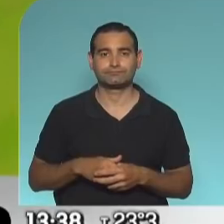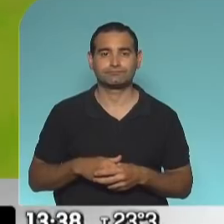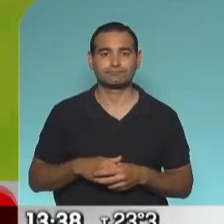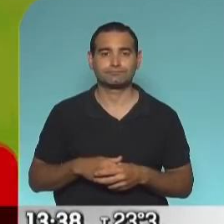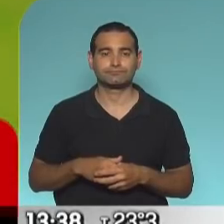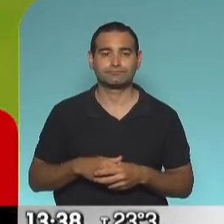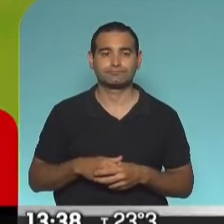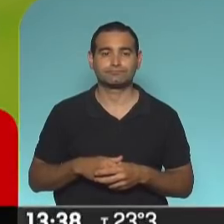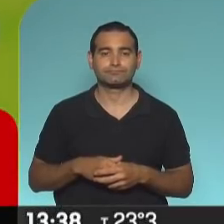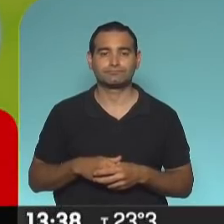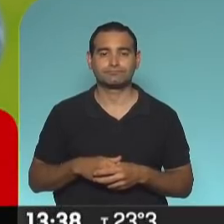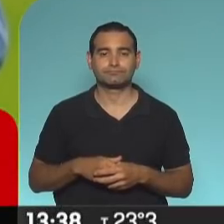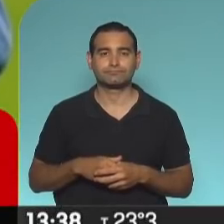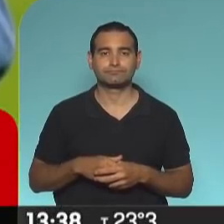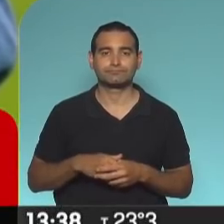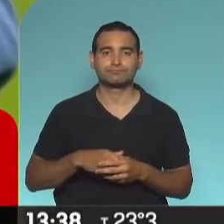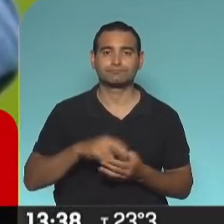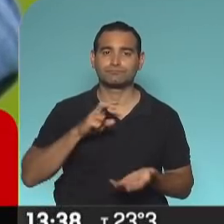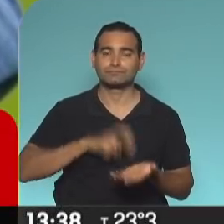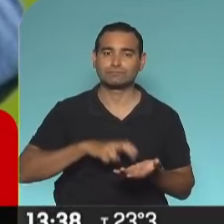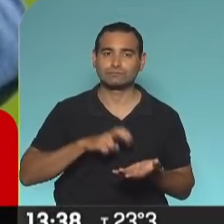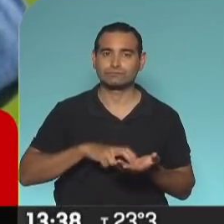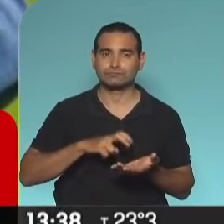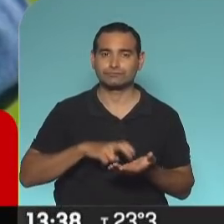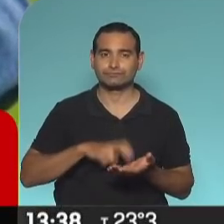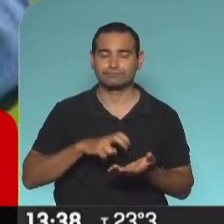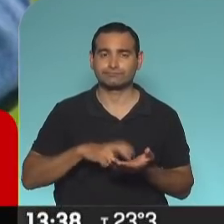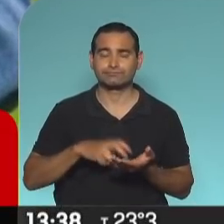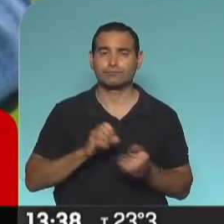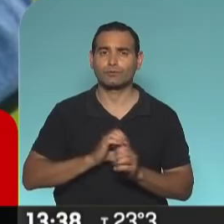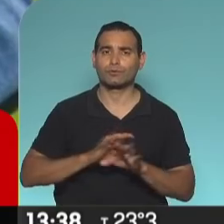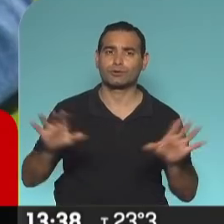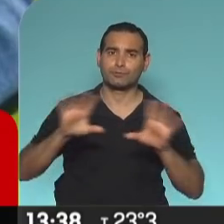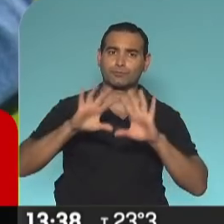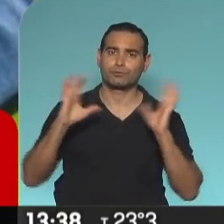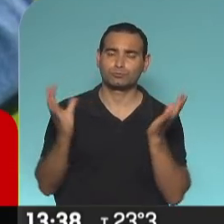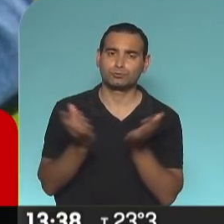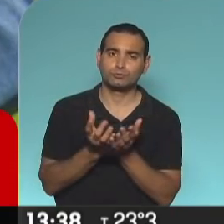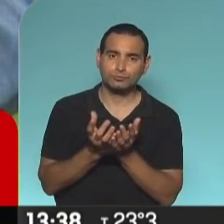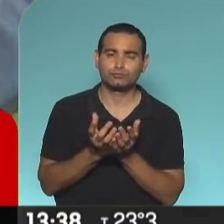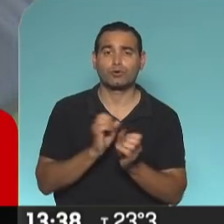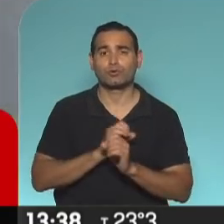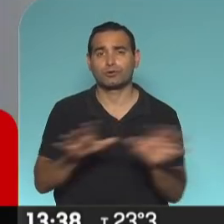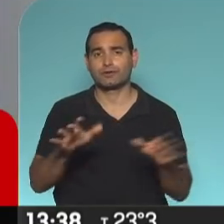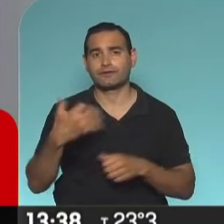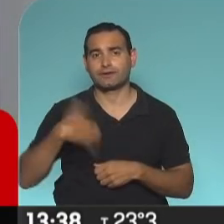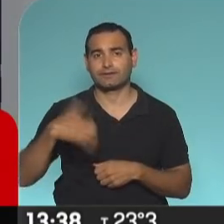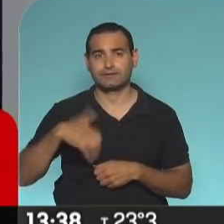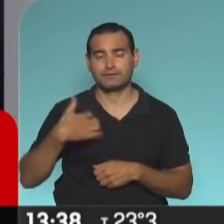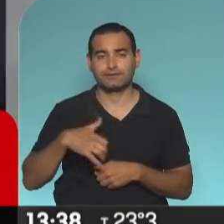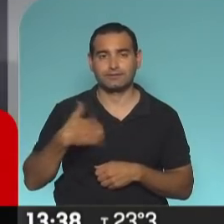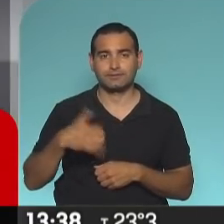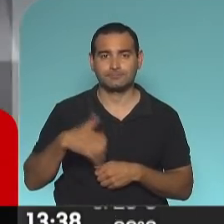y es una noticia que sí, es terrible para el mundo del fútbol, terrible para la Argentina por lo que